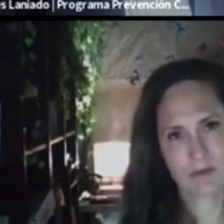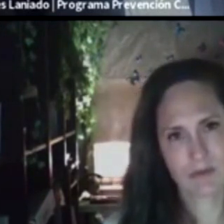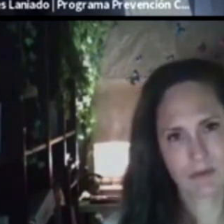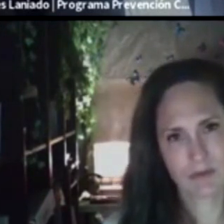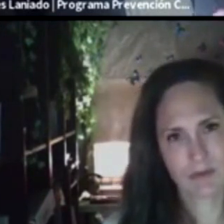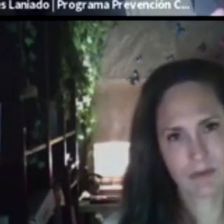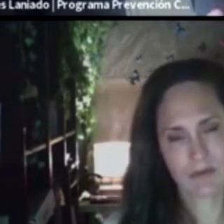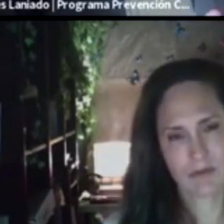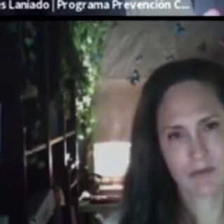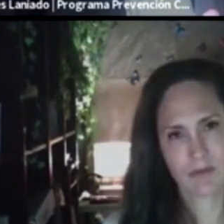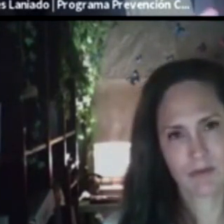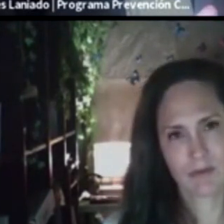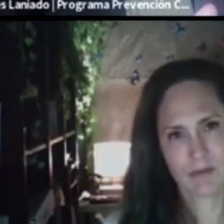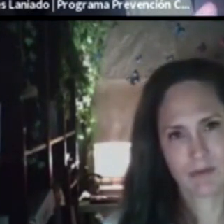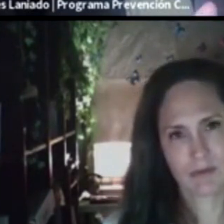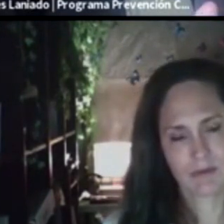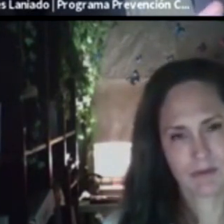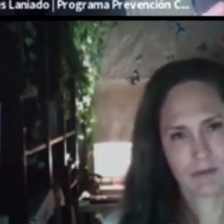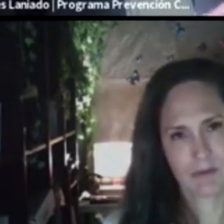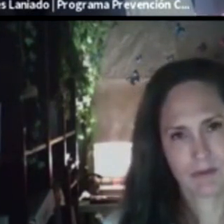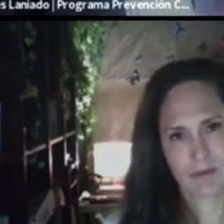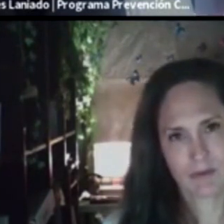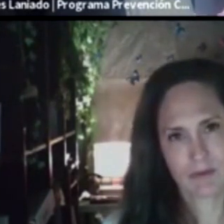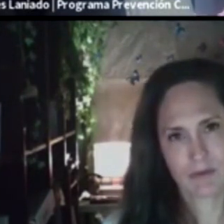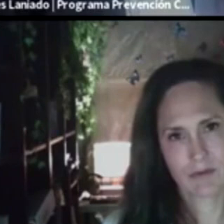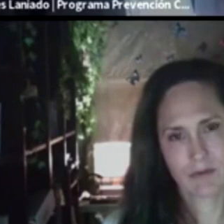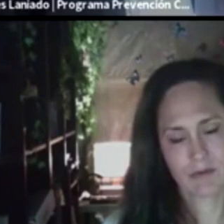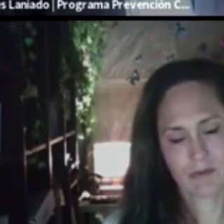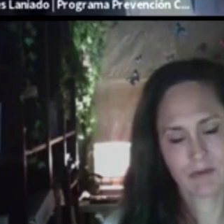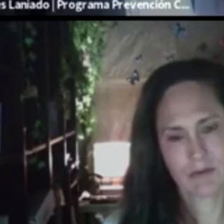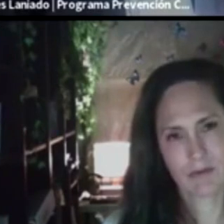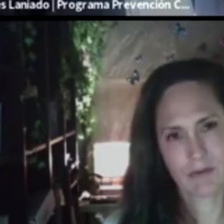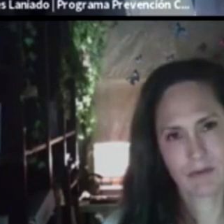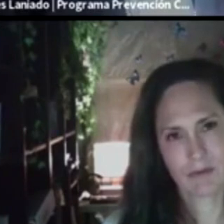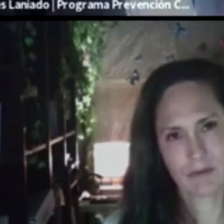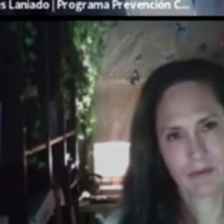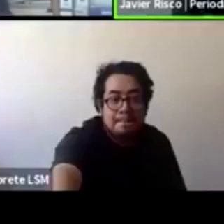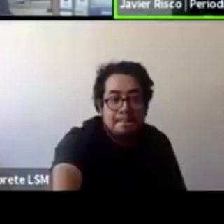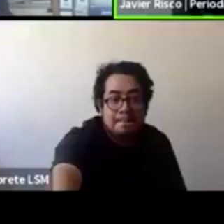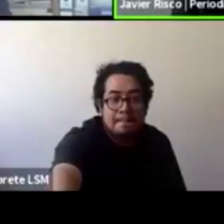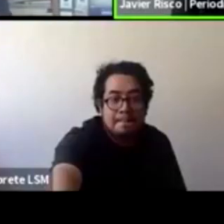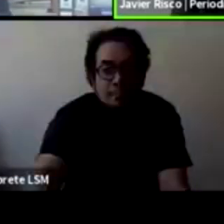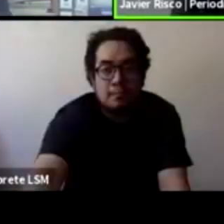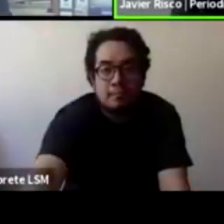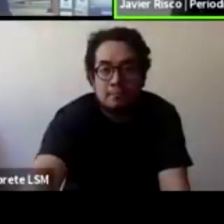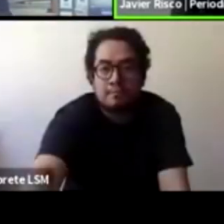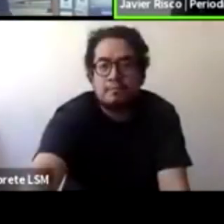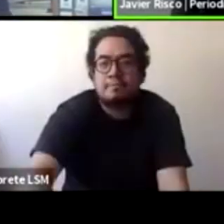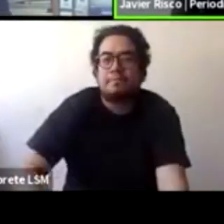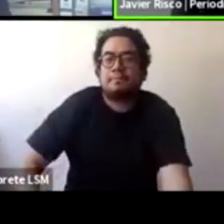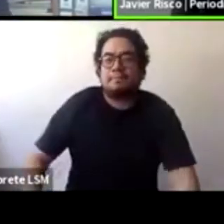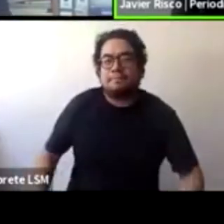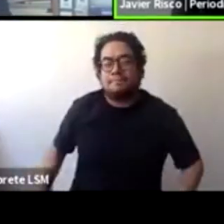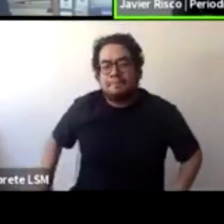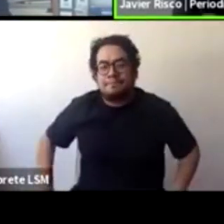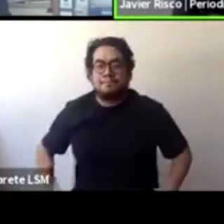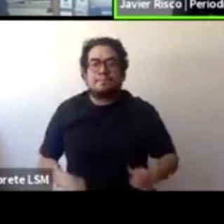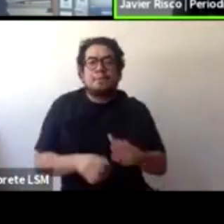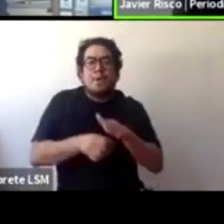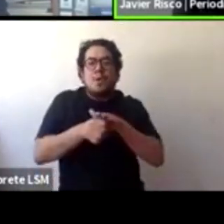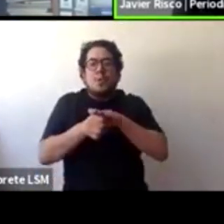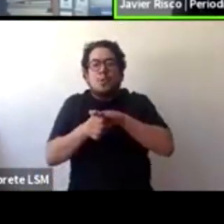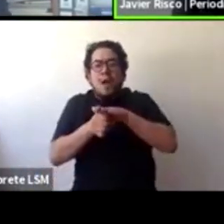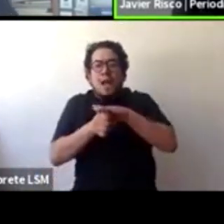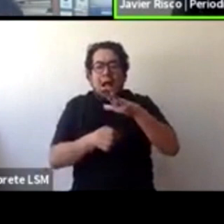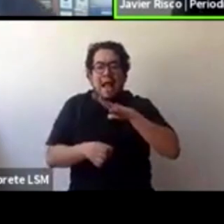violencia, ¿qué sucede, por lo menos en México? ¿Cuál es la experiencia? ¿Cuál es el nivel de impunidad que hay en estos casos?